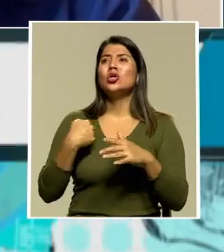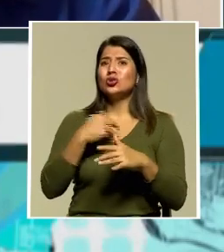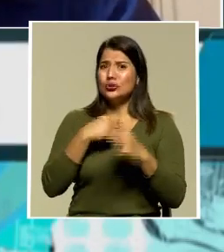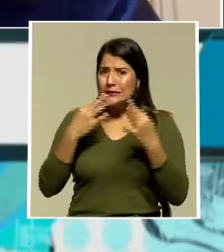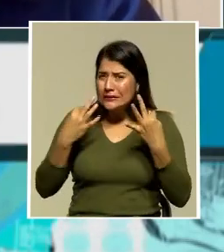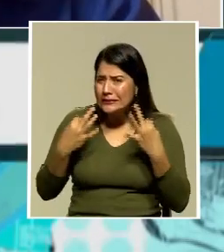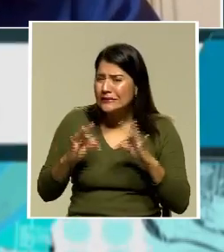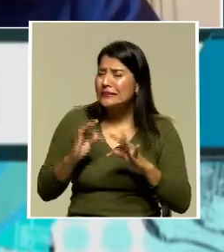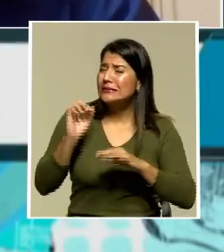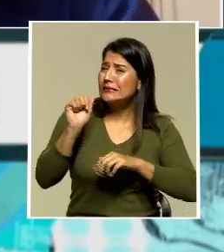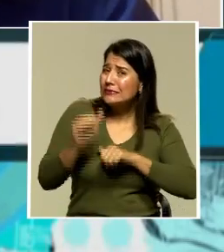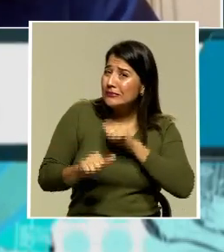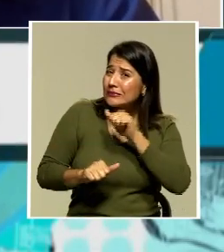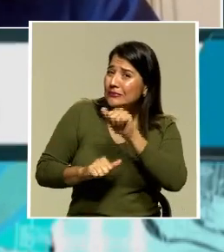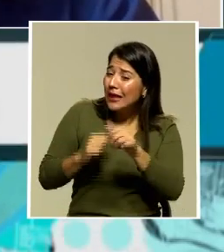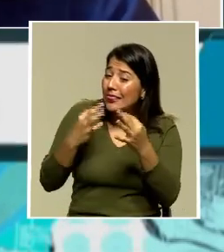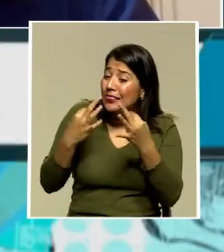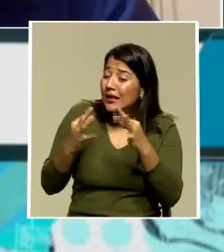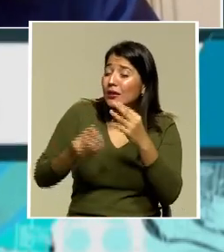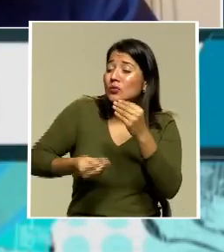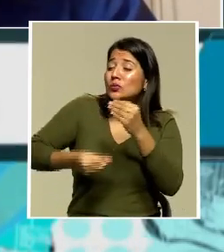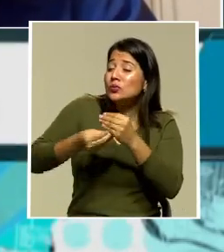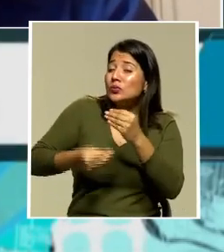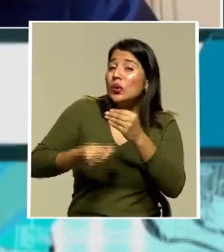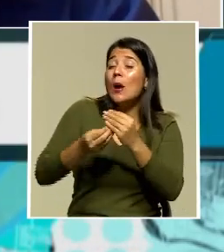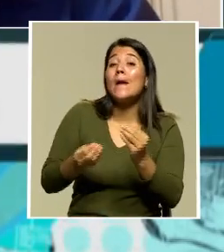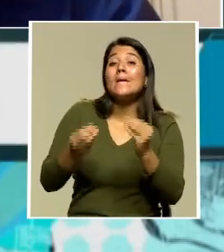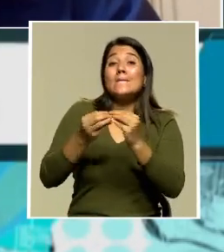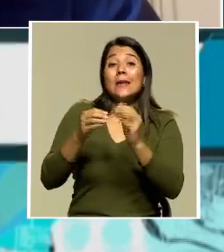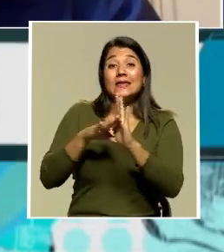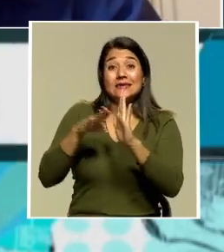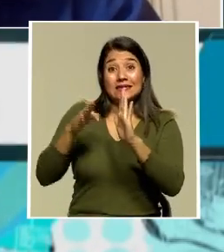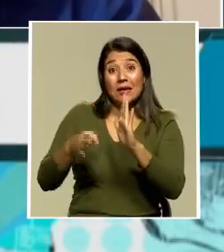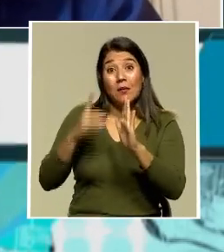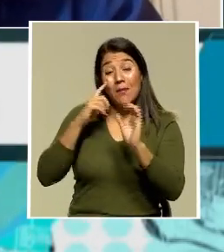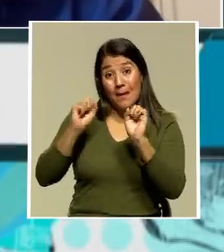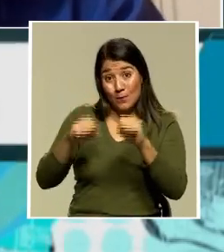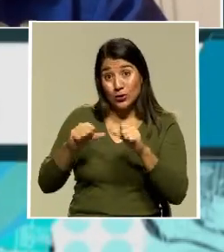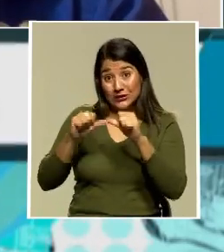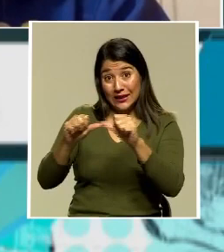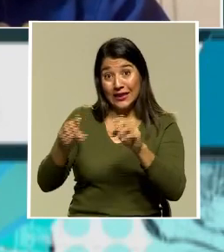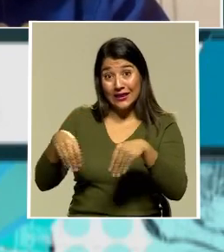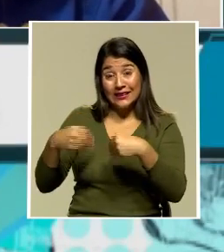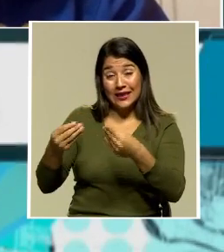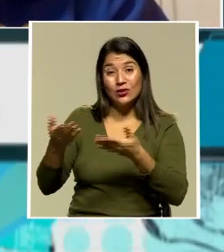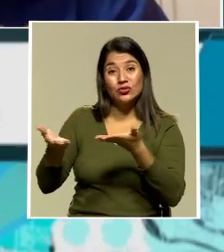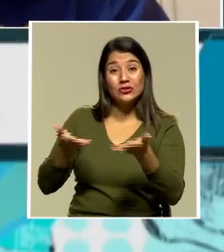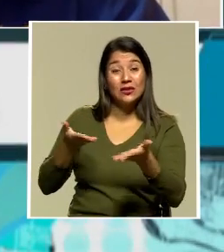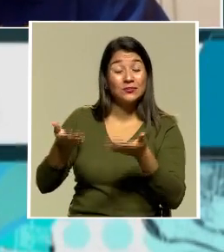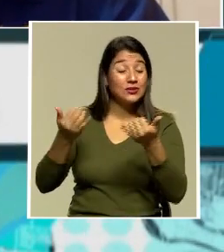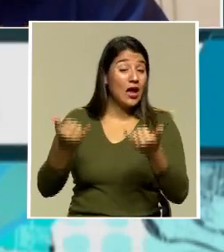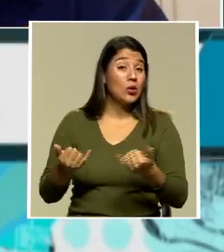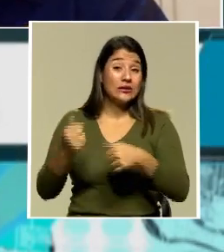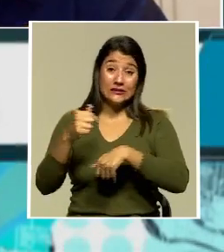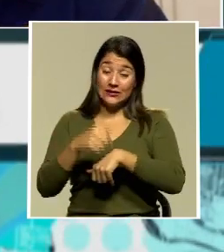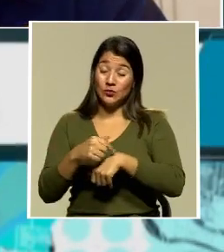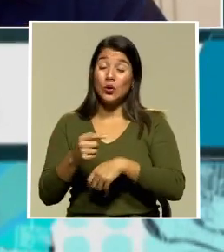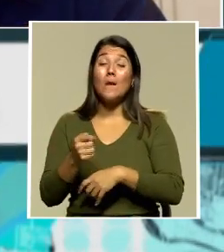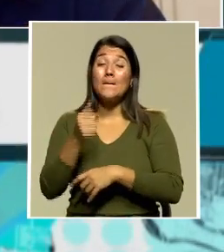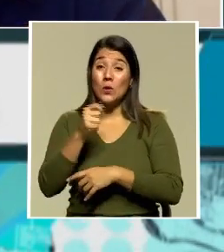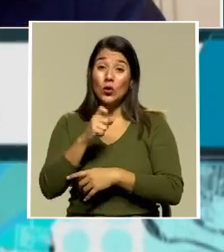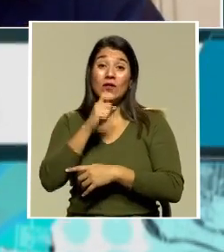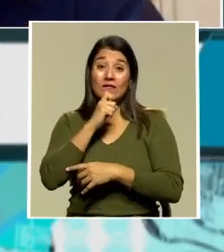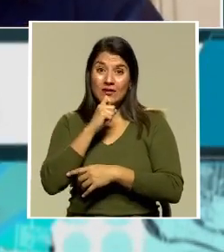sobreesfuerzo por tratar de seguir ampliando y dotando para garantizar la continuidad de los servicios, pues en este momento es un poco difícil